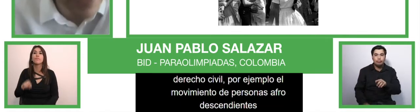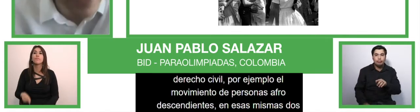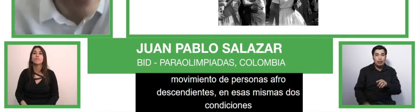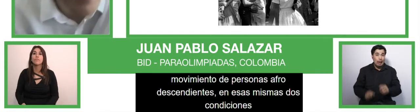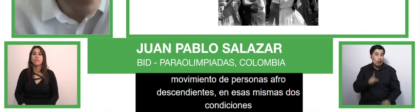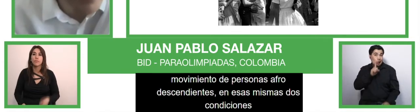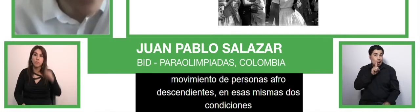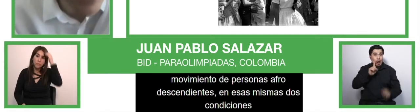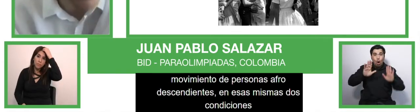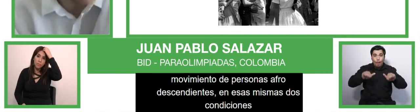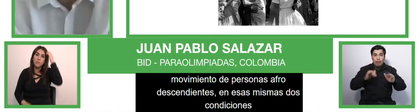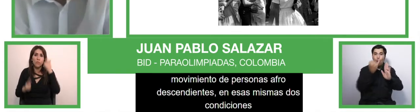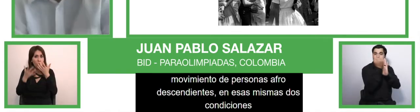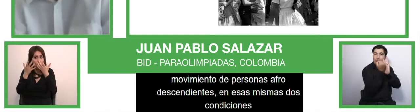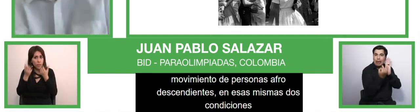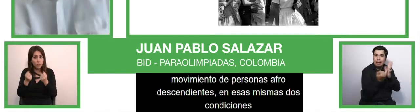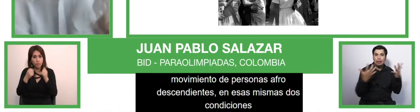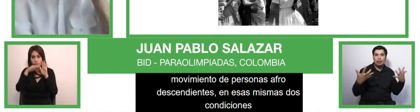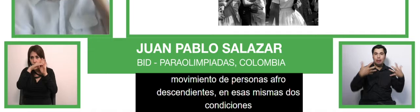ingredientes para que exista el racismo.